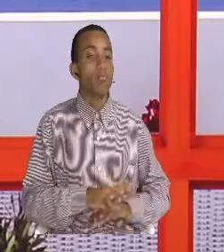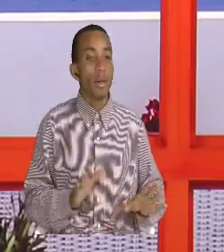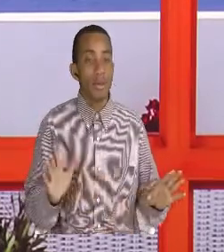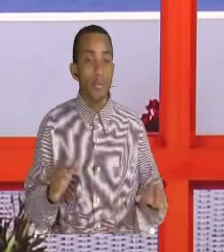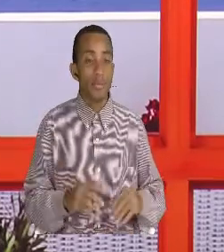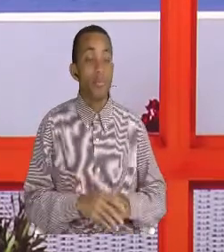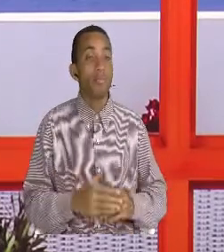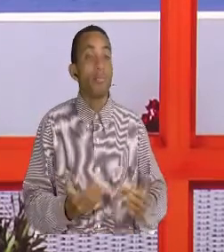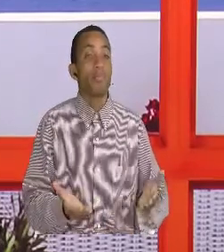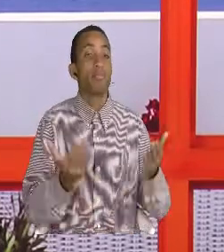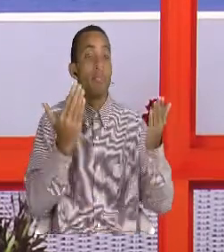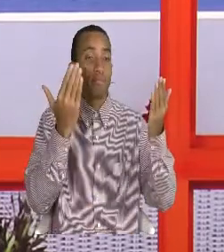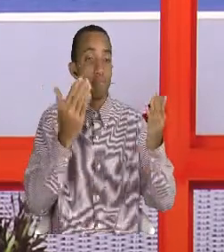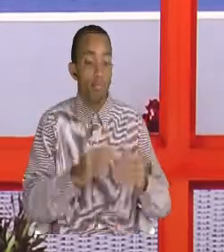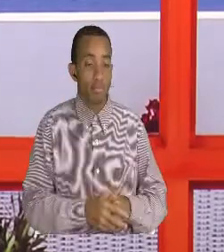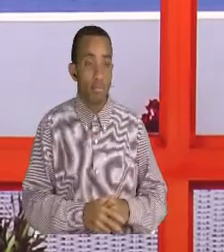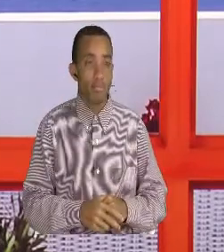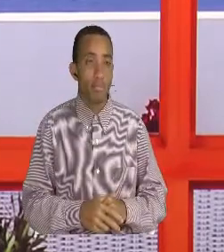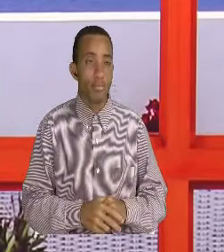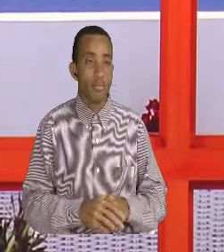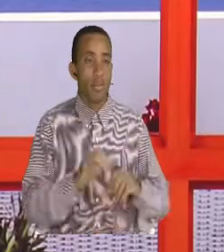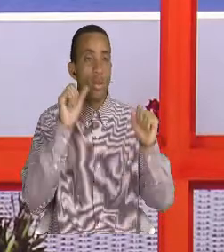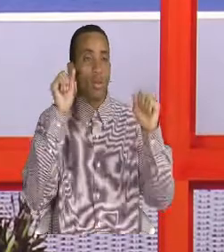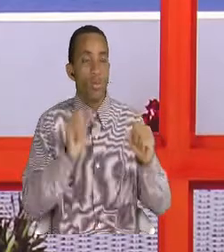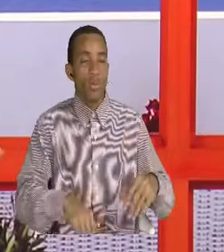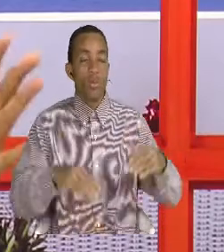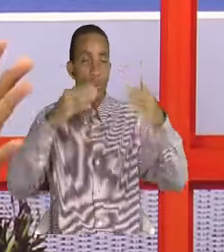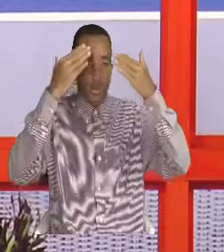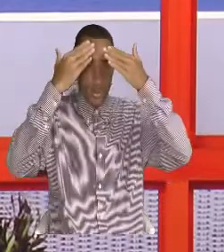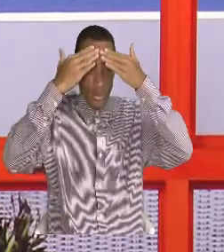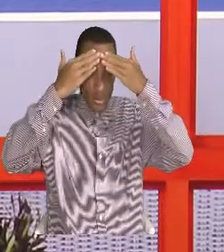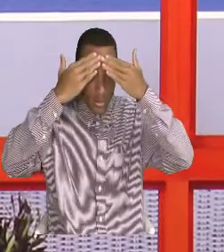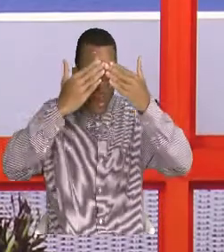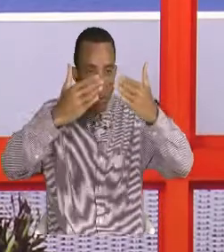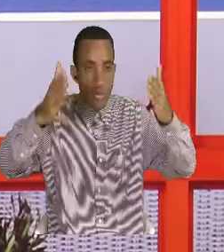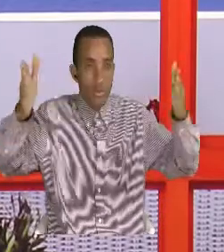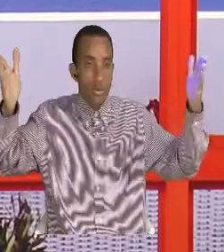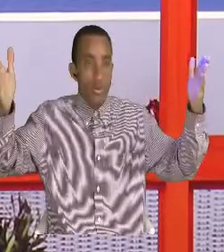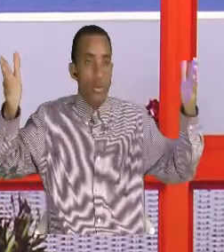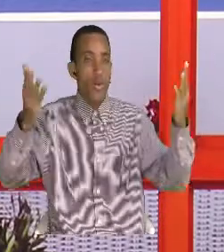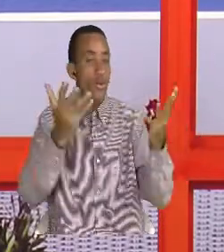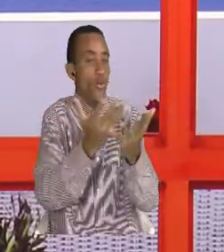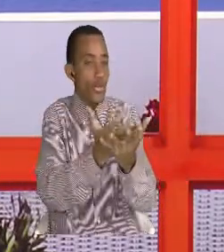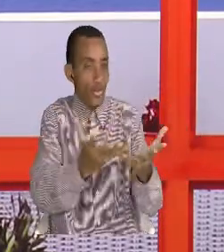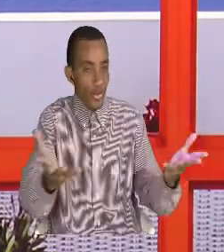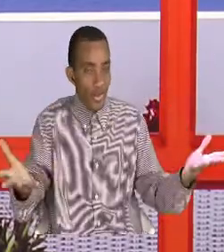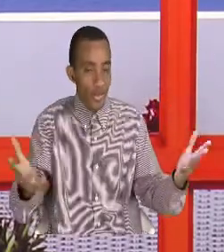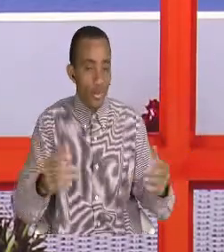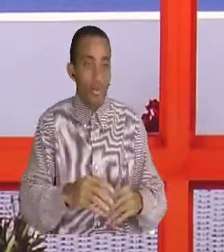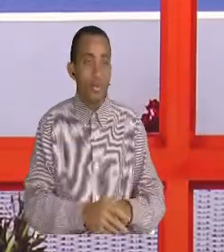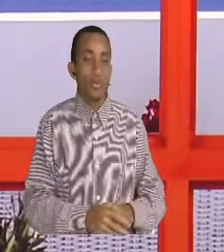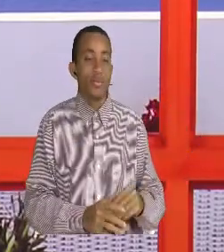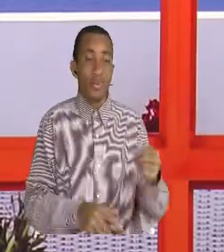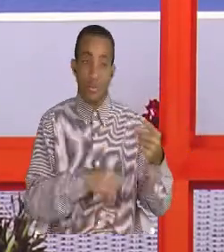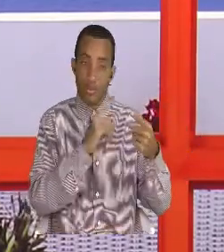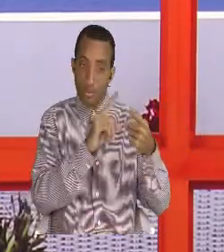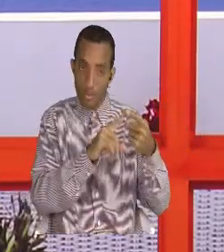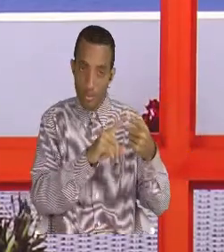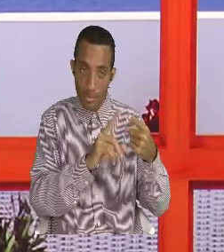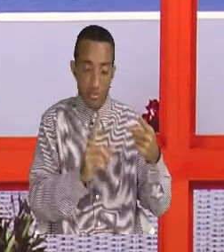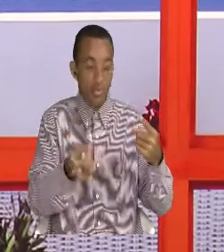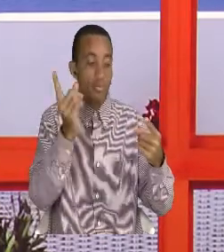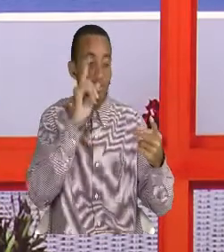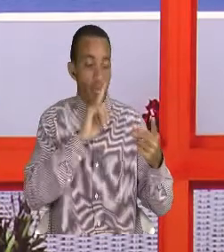bien. ¿Por qué? Porque eso nos va a permitir abrir nuestra mente a todas las cosas que nos propongamos. Segunda cosa que debemos hacer, hacer